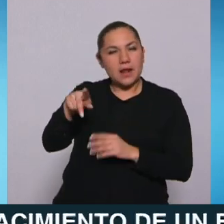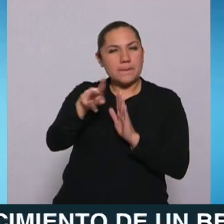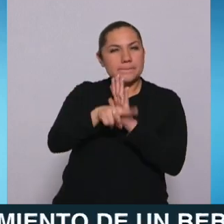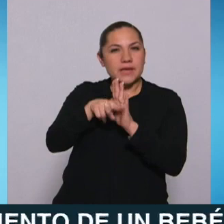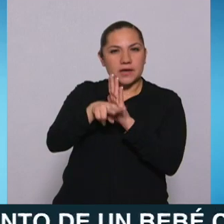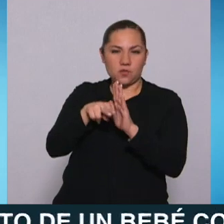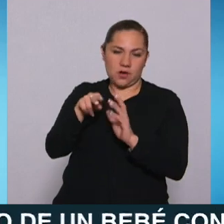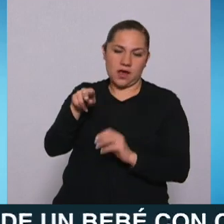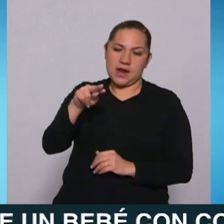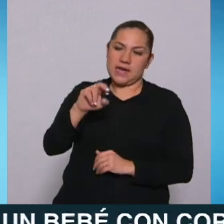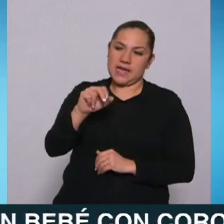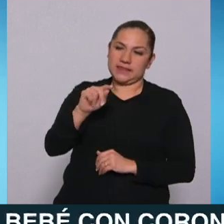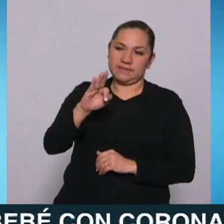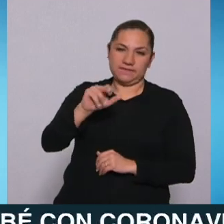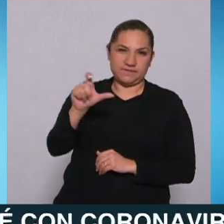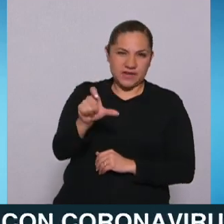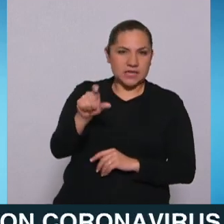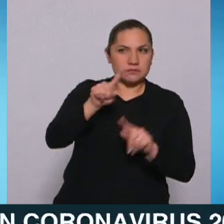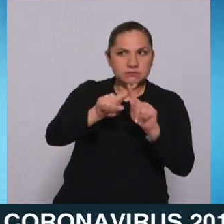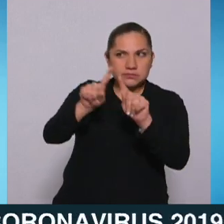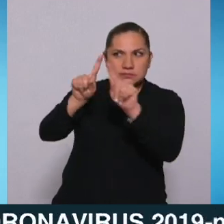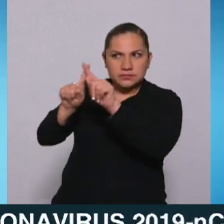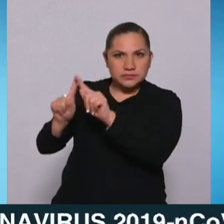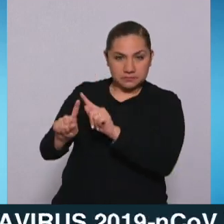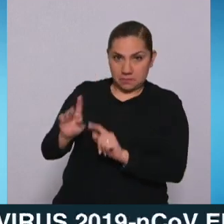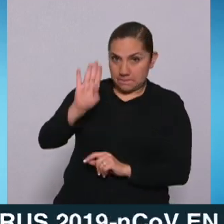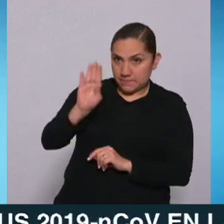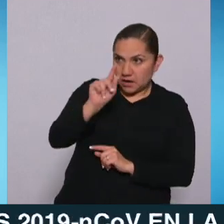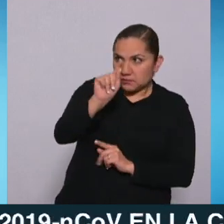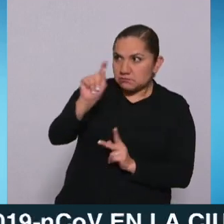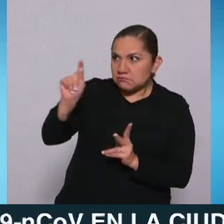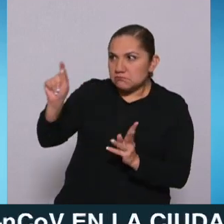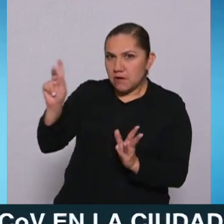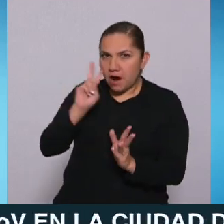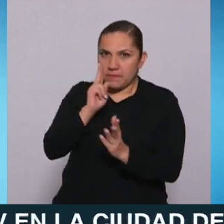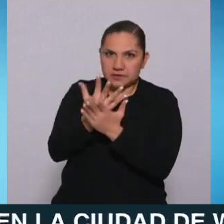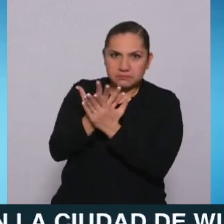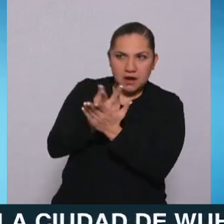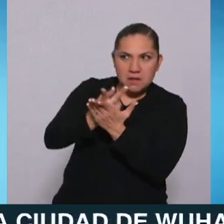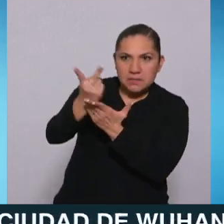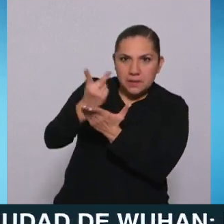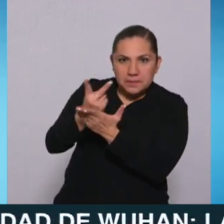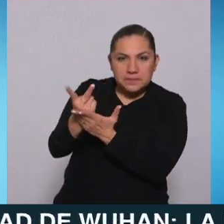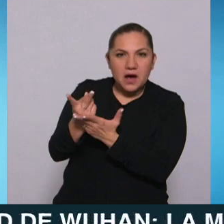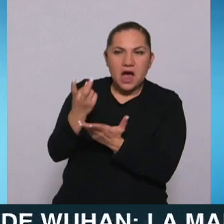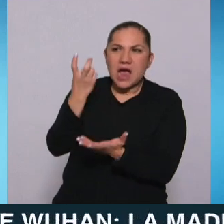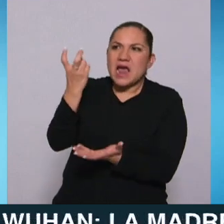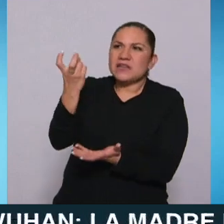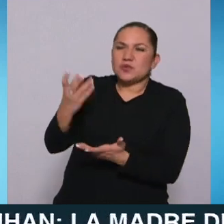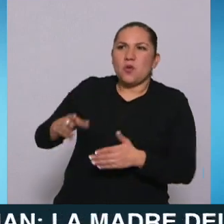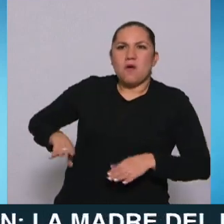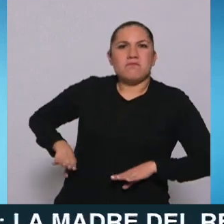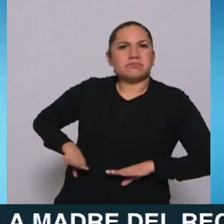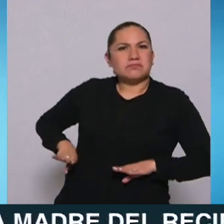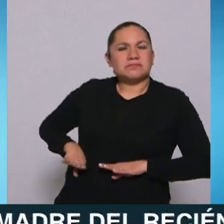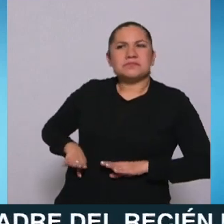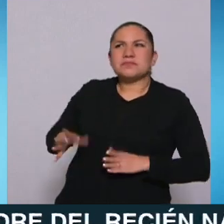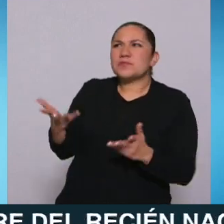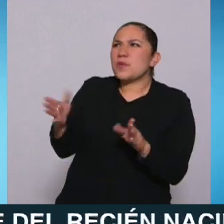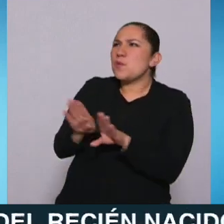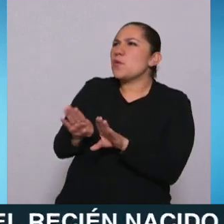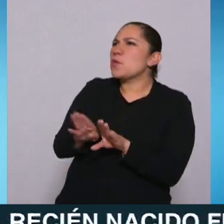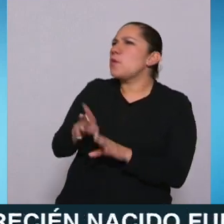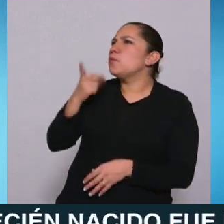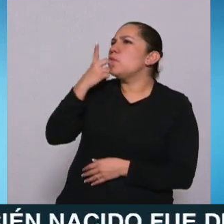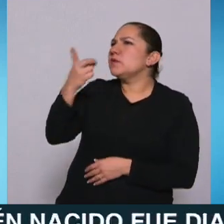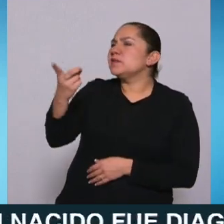por parte de la industria, pues cierta, pues, ¿cómo podríamos llamarlo? ¿Preferencia A los grandes